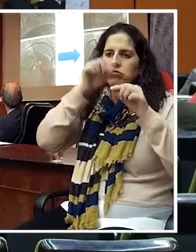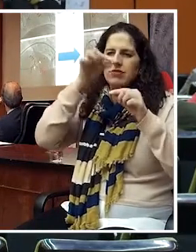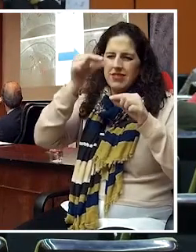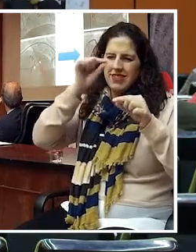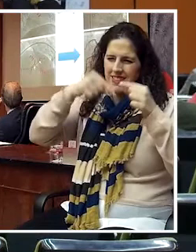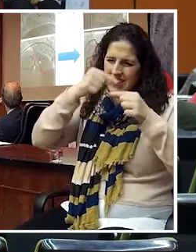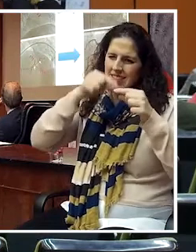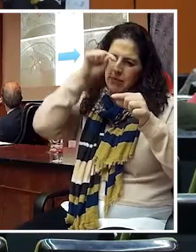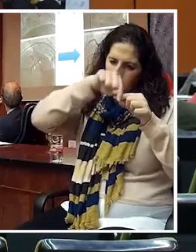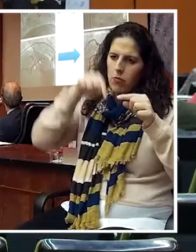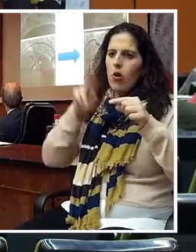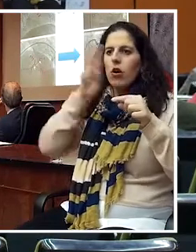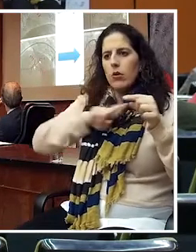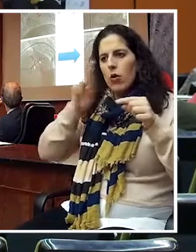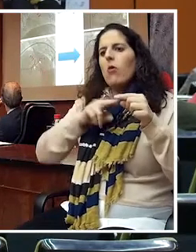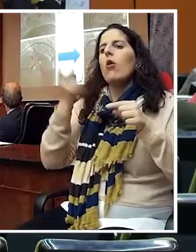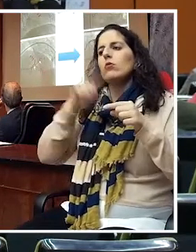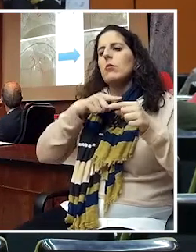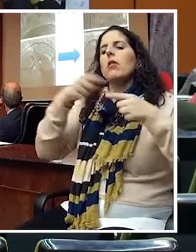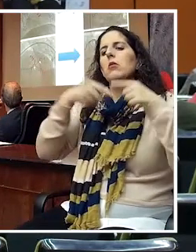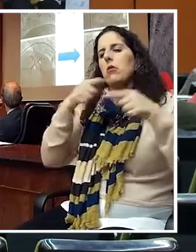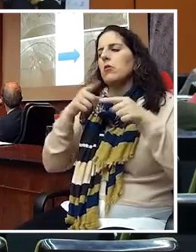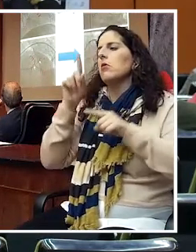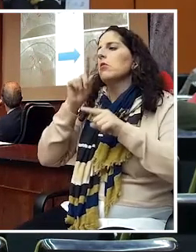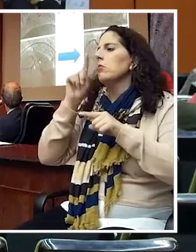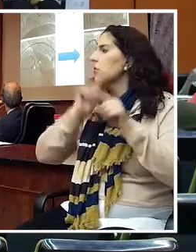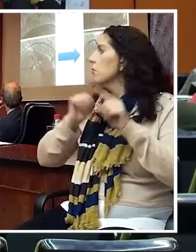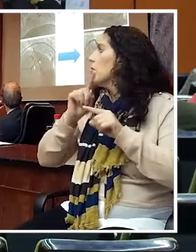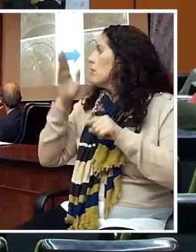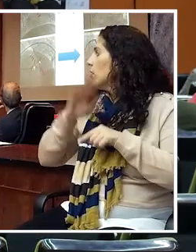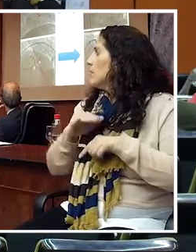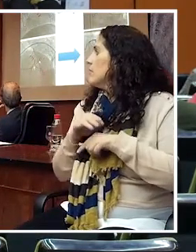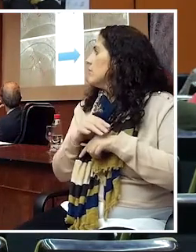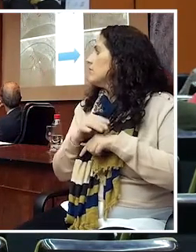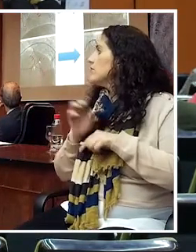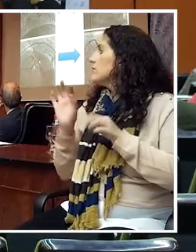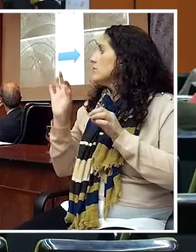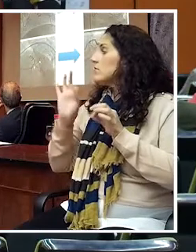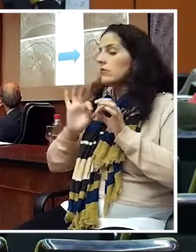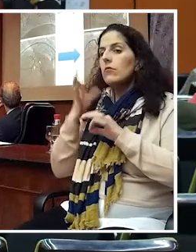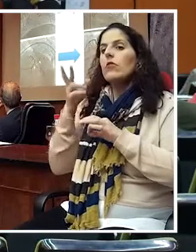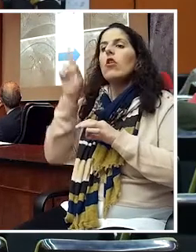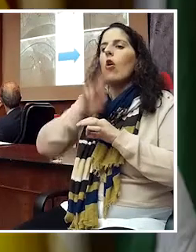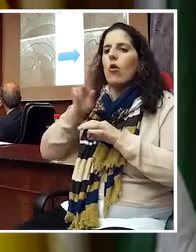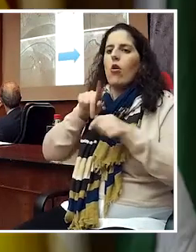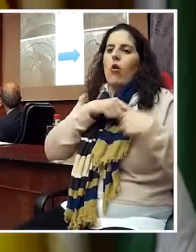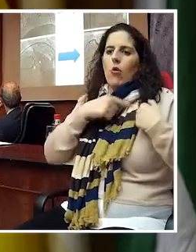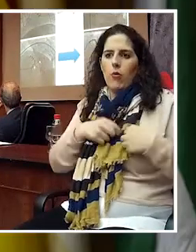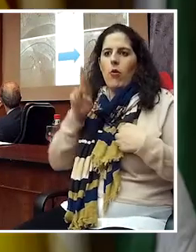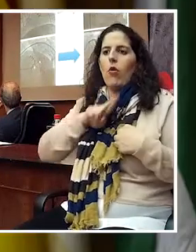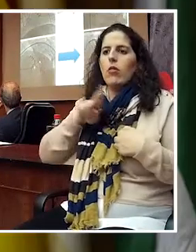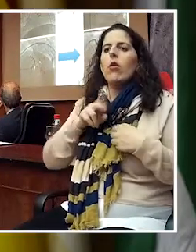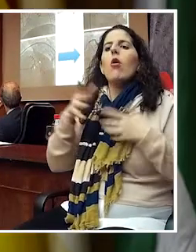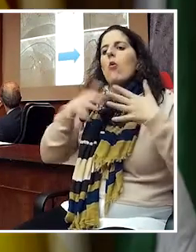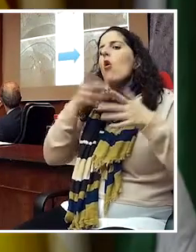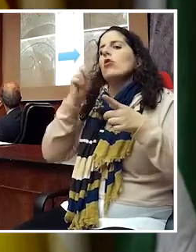a nivel del tronco pues también se le puso un stent y a nivel del ramo mediano, ¿no? Con lo cual se normalizó el riego en todos los